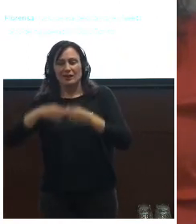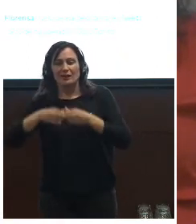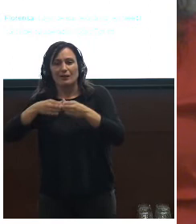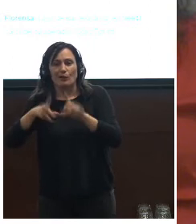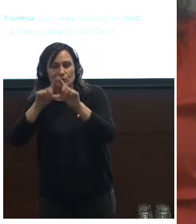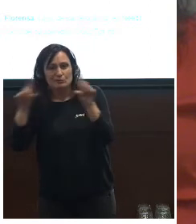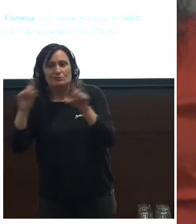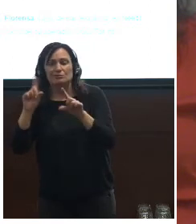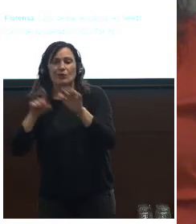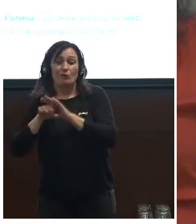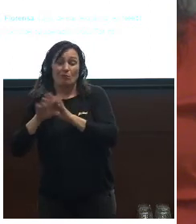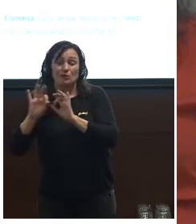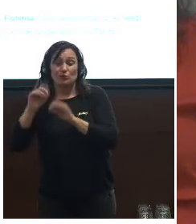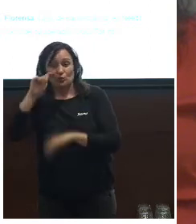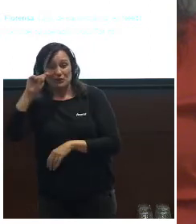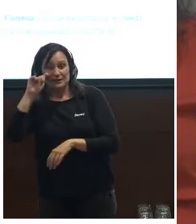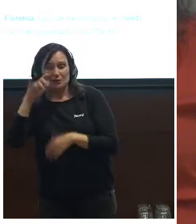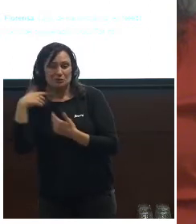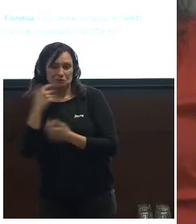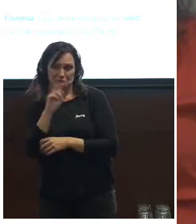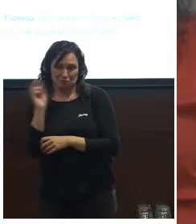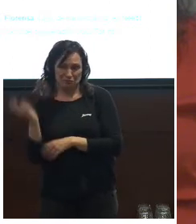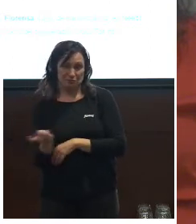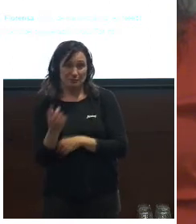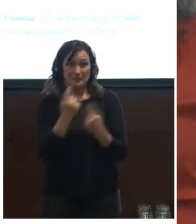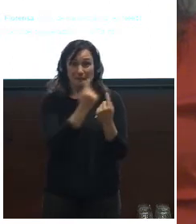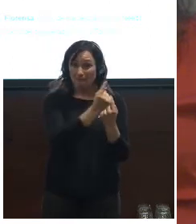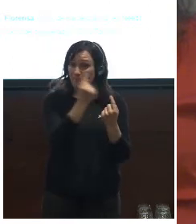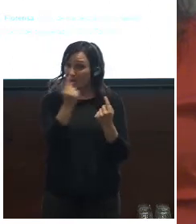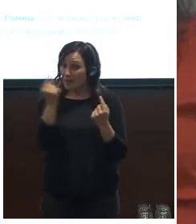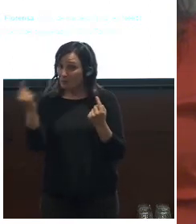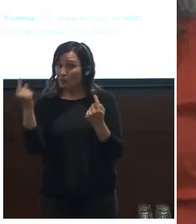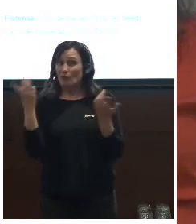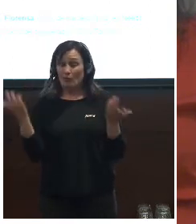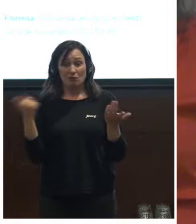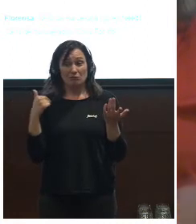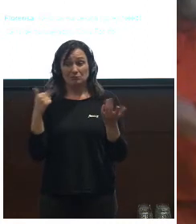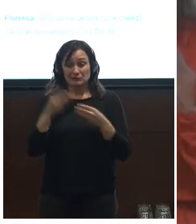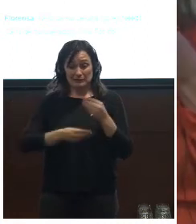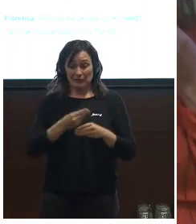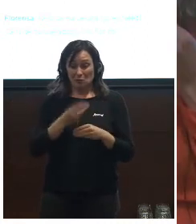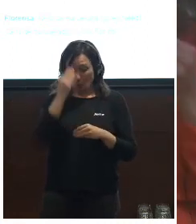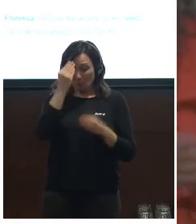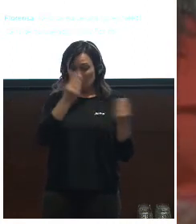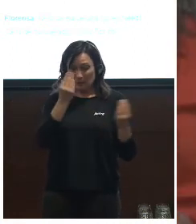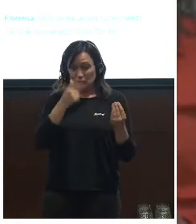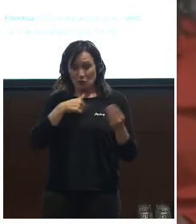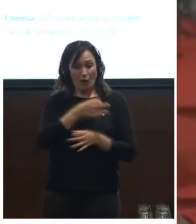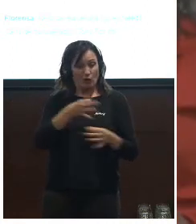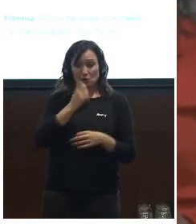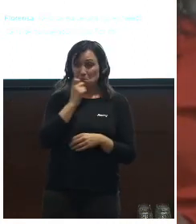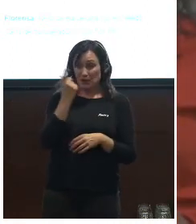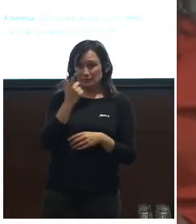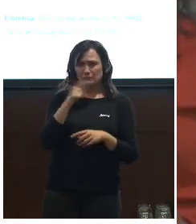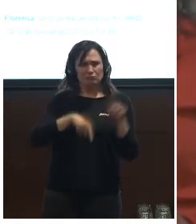los operadores turísticos y cada uno en su medida está haciendo lo que él cree que es lo más correcto y en algunos casos están